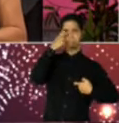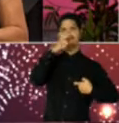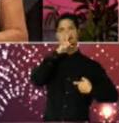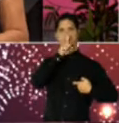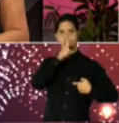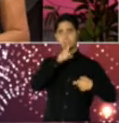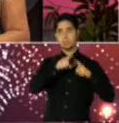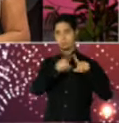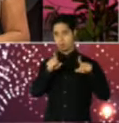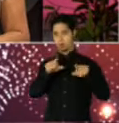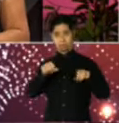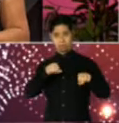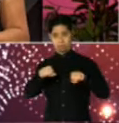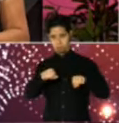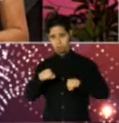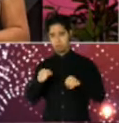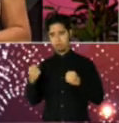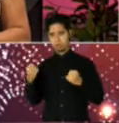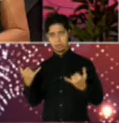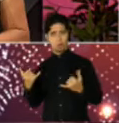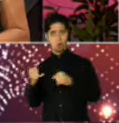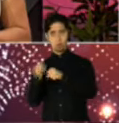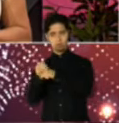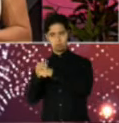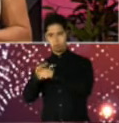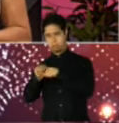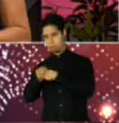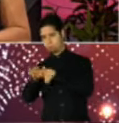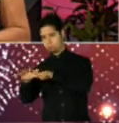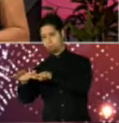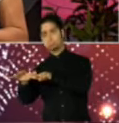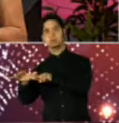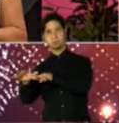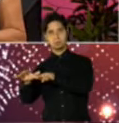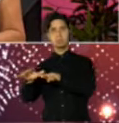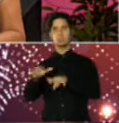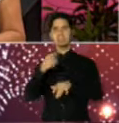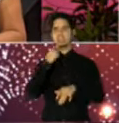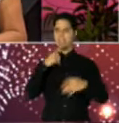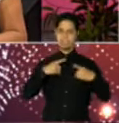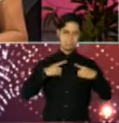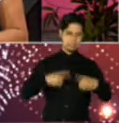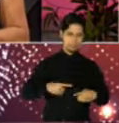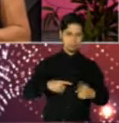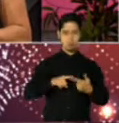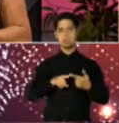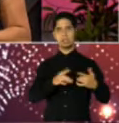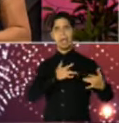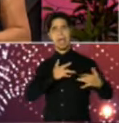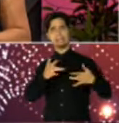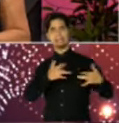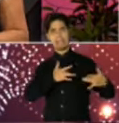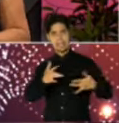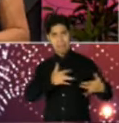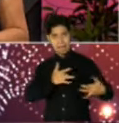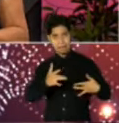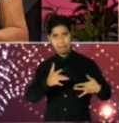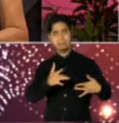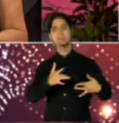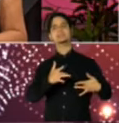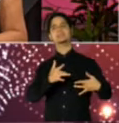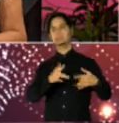los temblores, y ahora encima tenemos, ¿verdad?, al COVID-19. Usted menciona depresión, usted menciona ansiedad, y